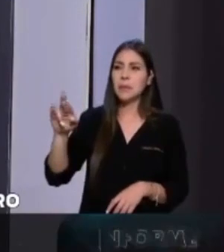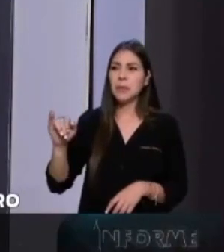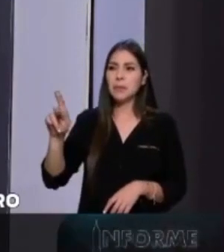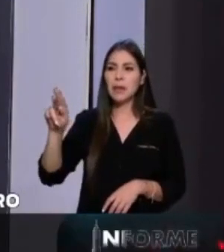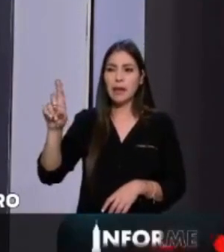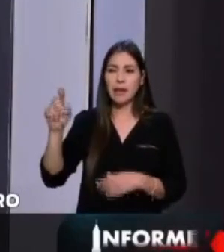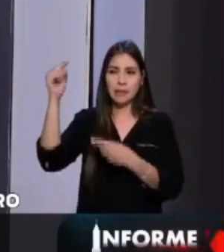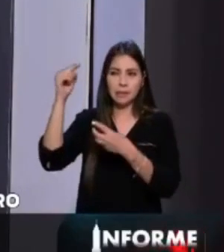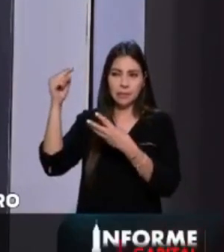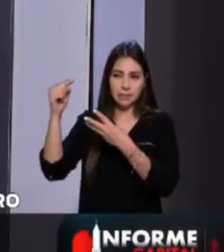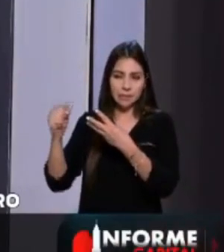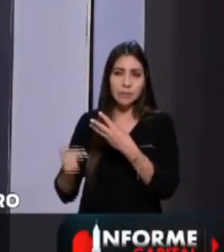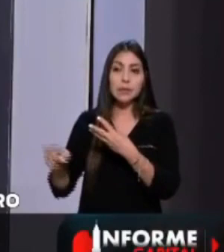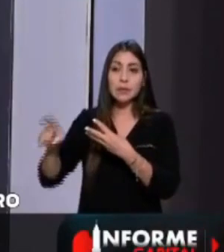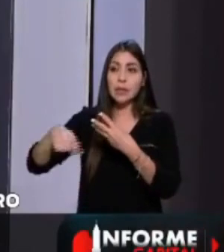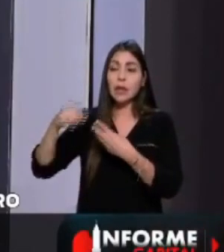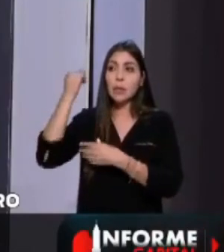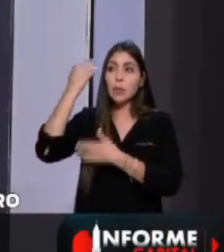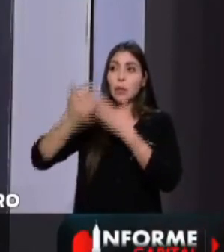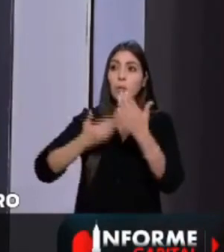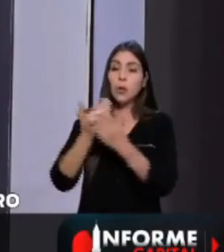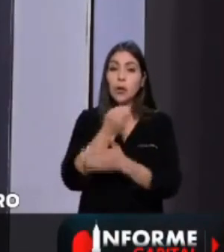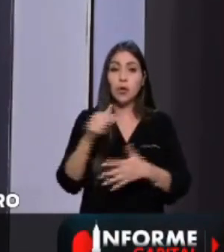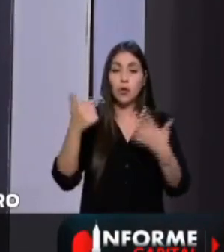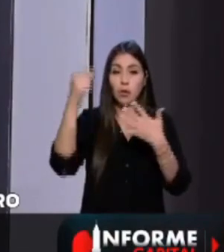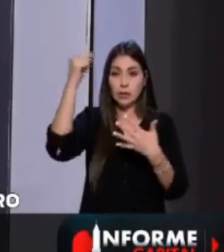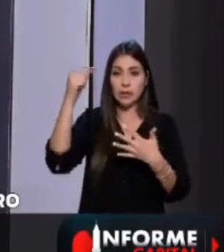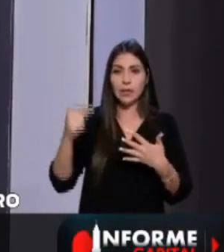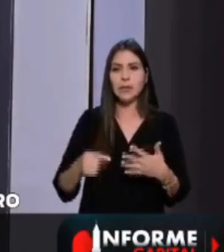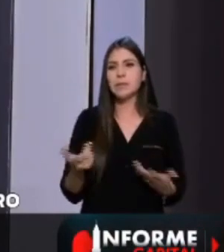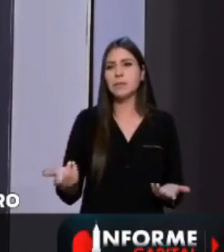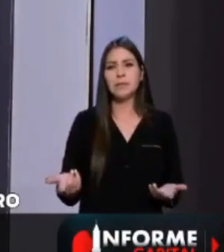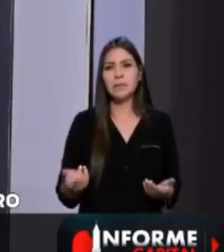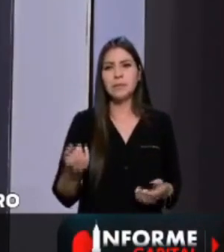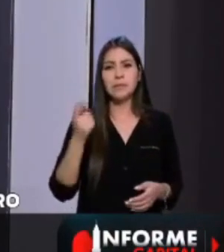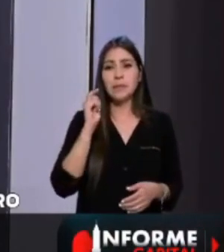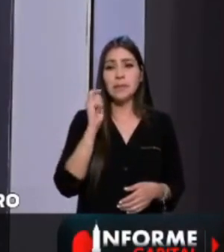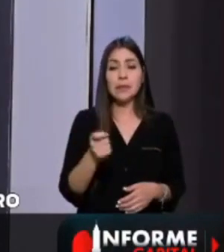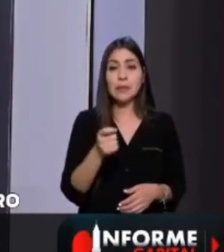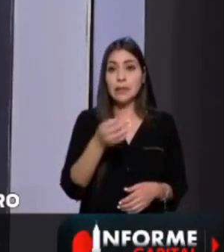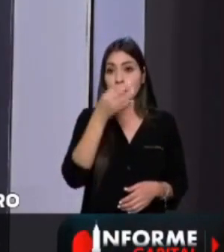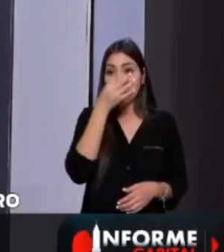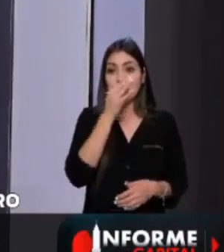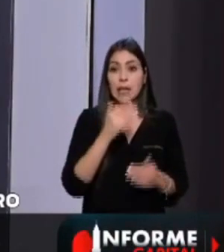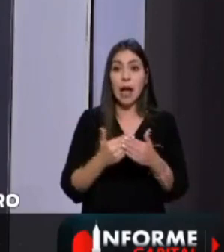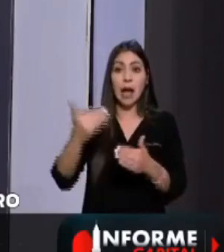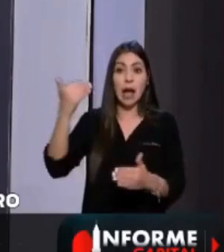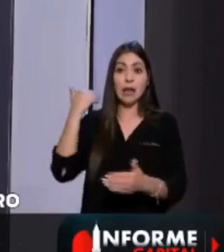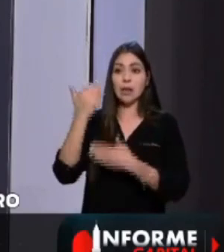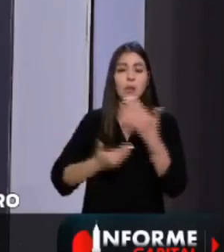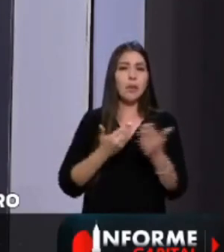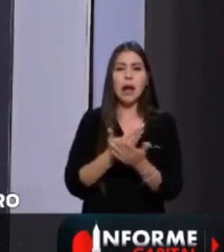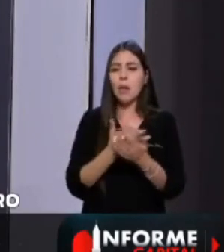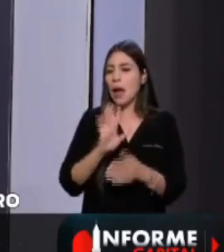12 puntos que pedían la coalición Va por México. Solamente fue un pretexto porque de todos modos van a votar en